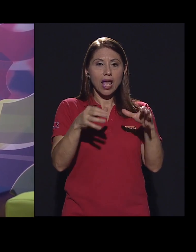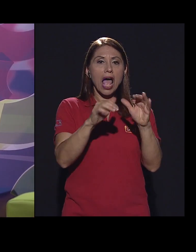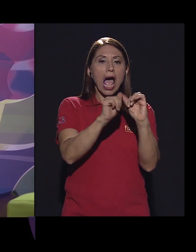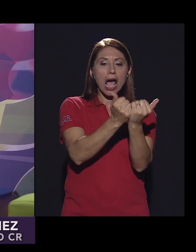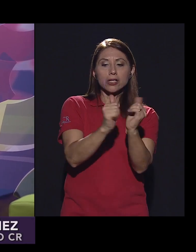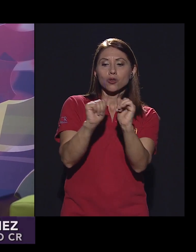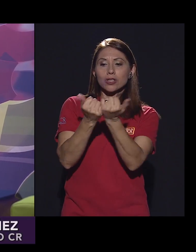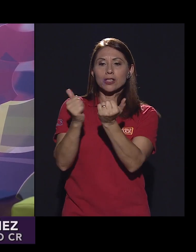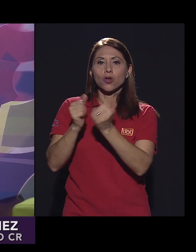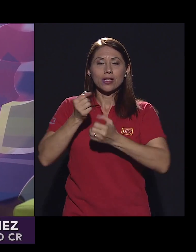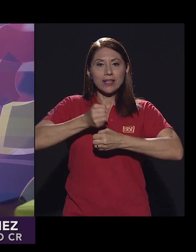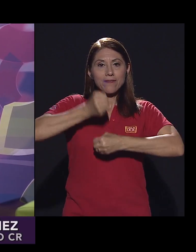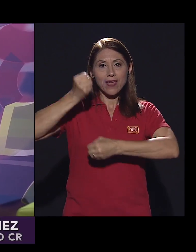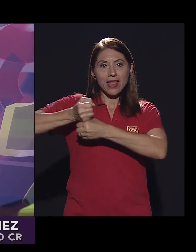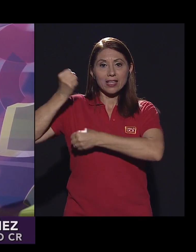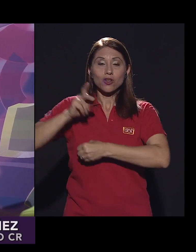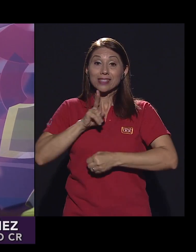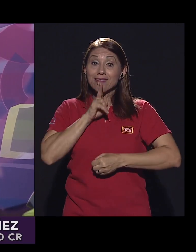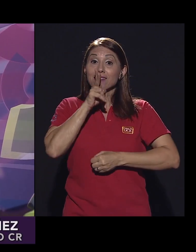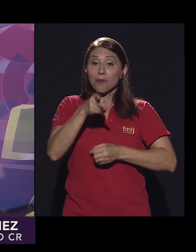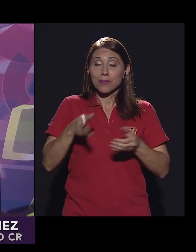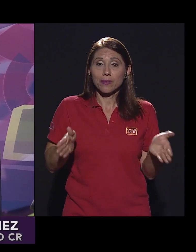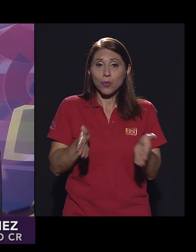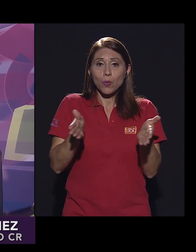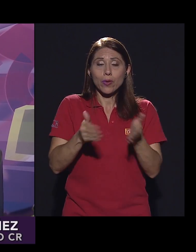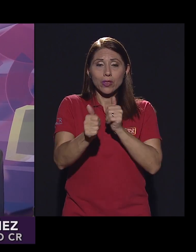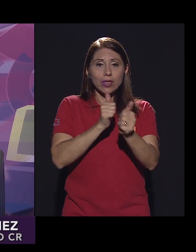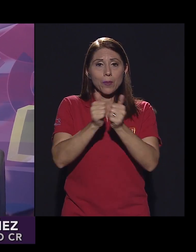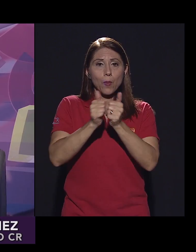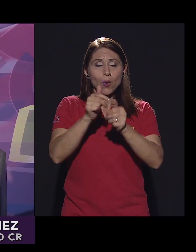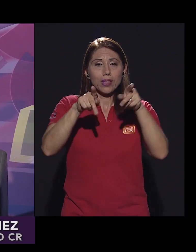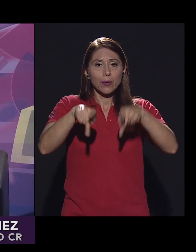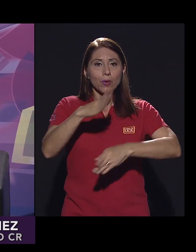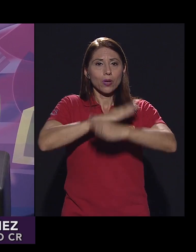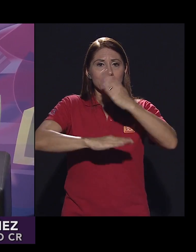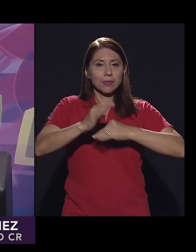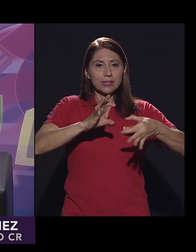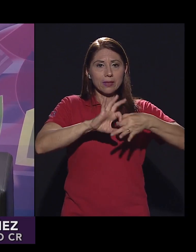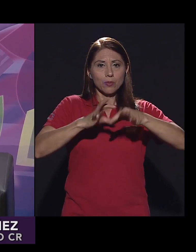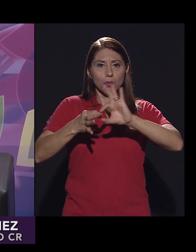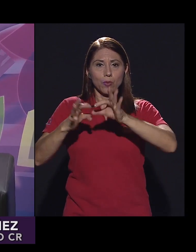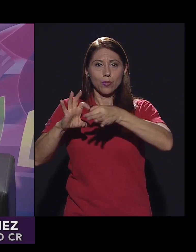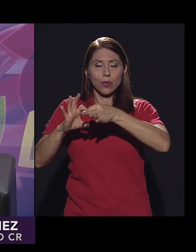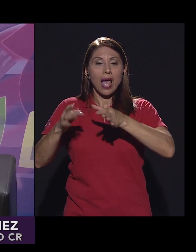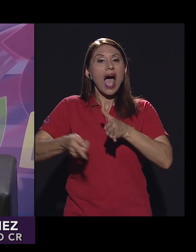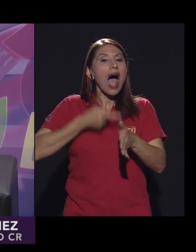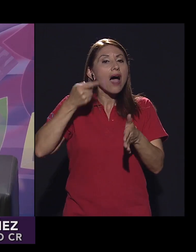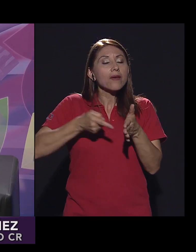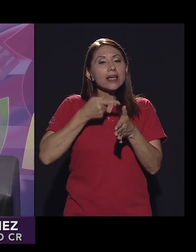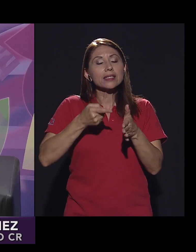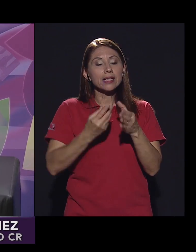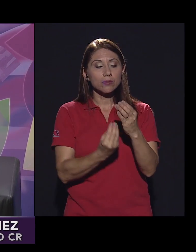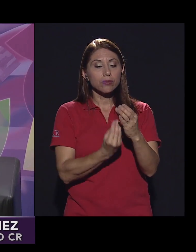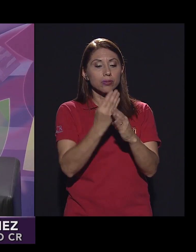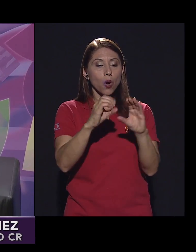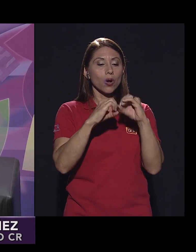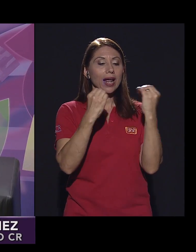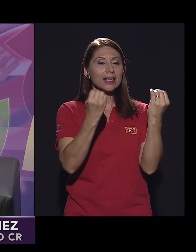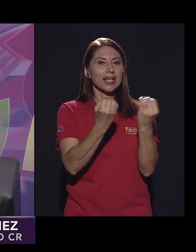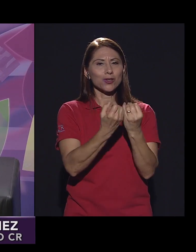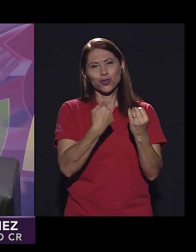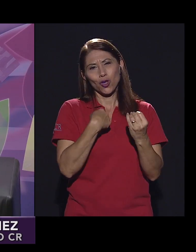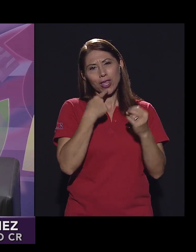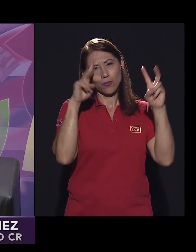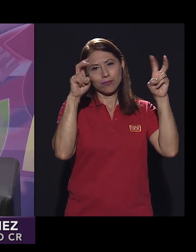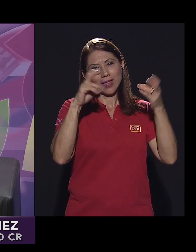por asociaciones, por federaciones que realmente estén promoviendo el deporte paralímpico, que no sean, a veces se crean organizaciones